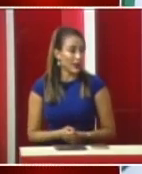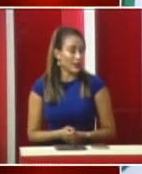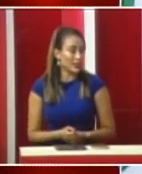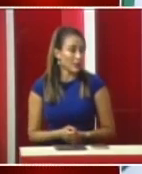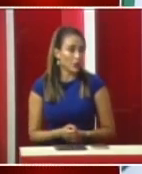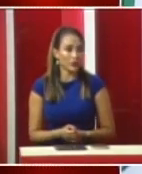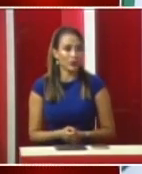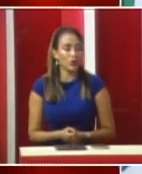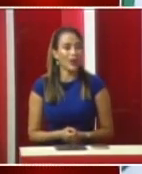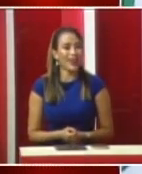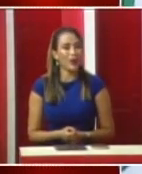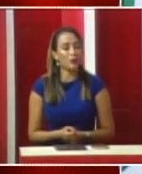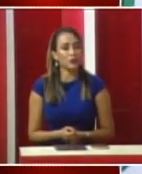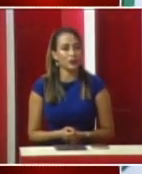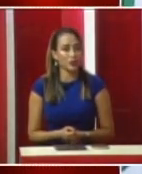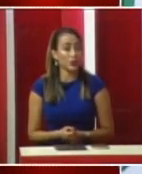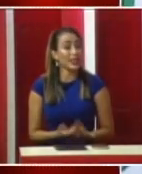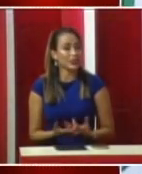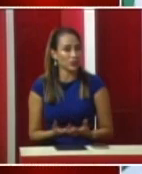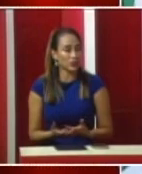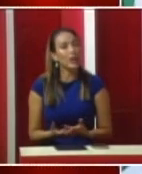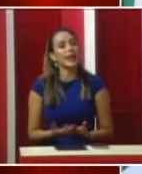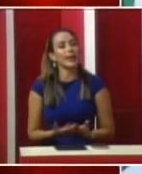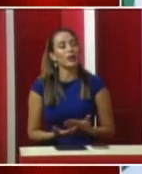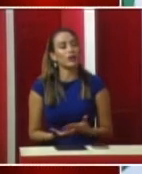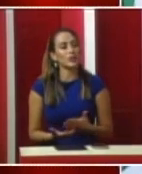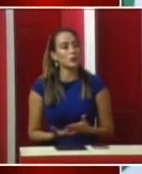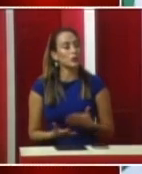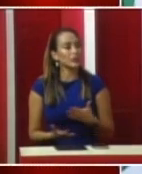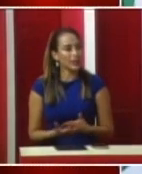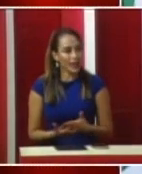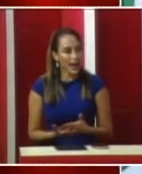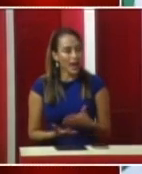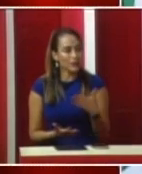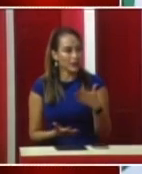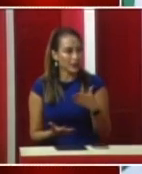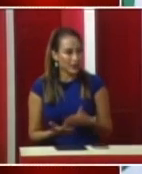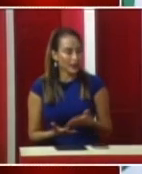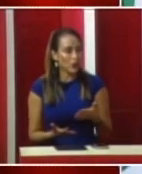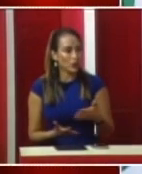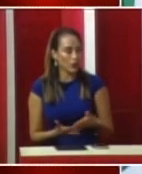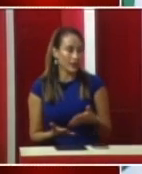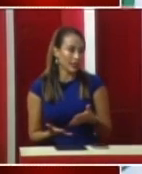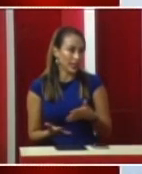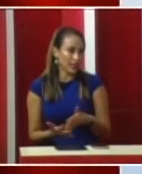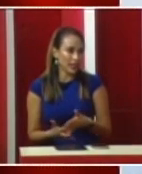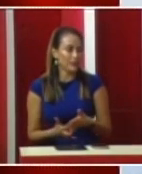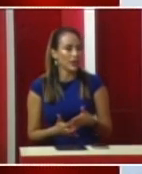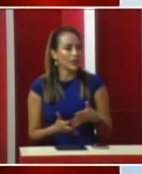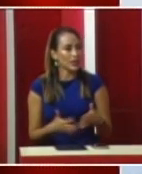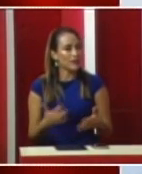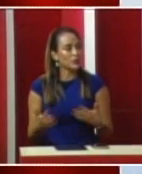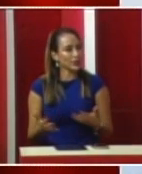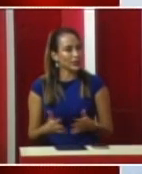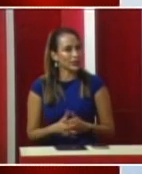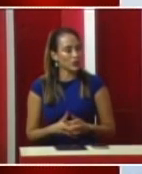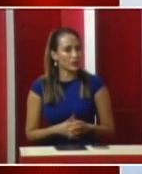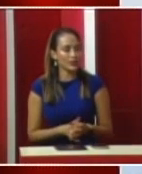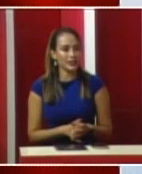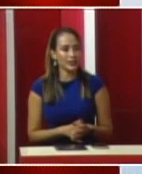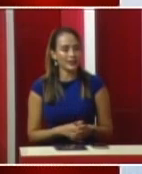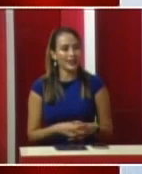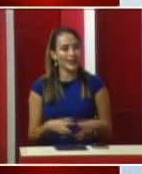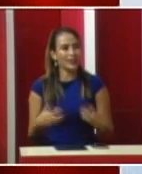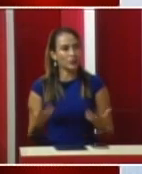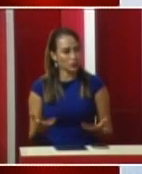tenía el país y que por lo tanto era un proceso y una elección que le correspondía al presidente como lo mandata la ley. Y vemos aquí